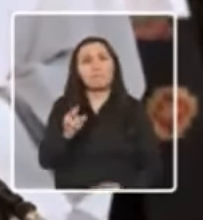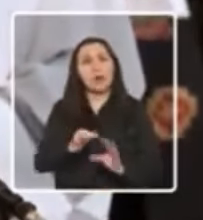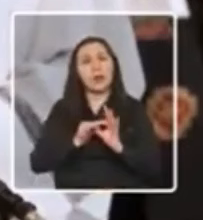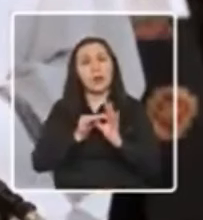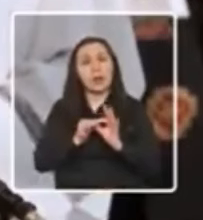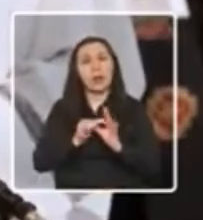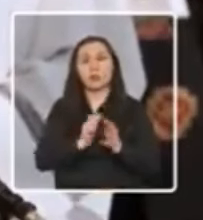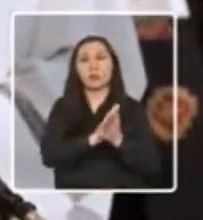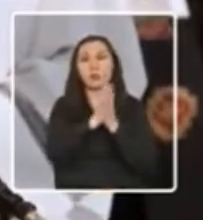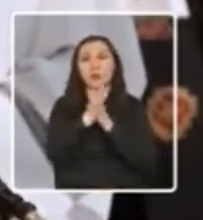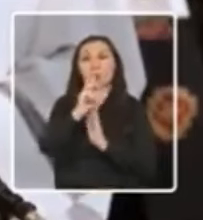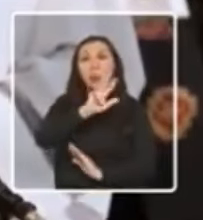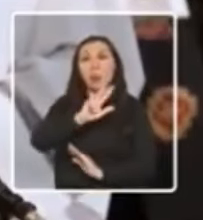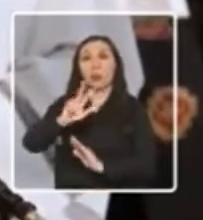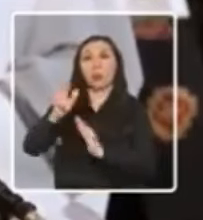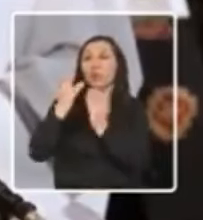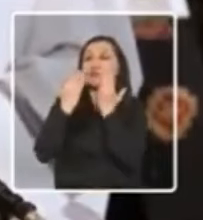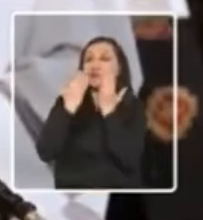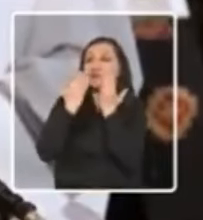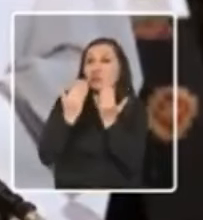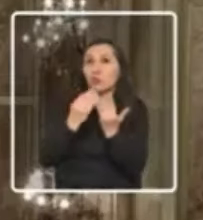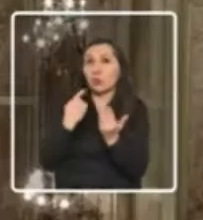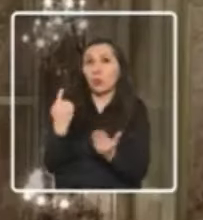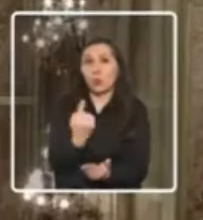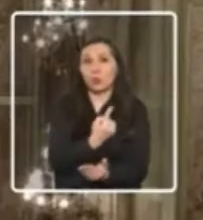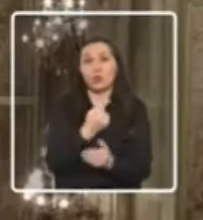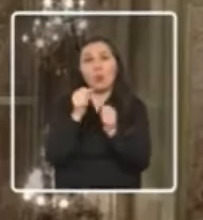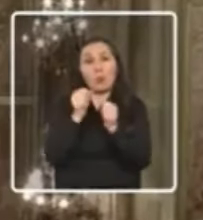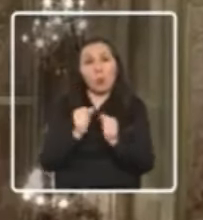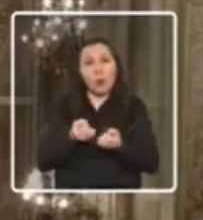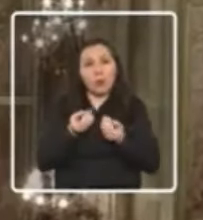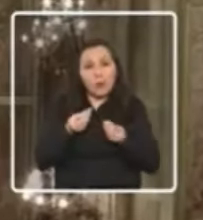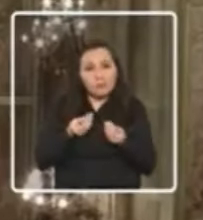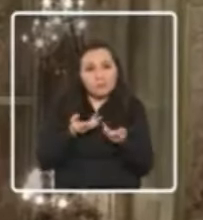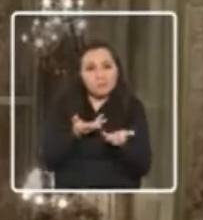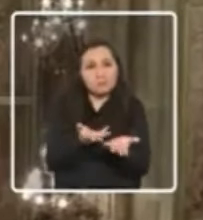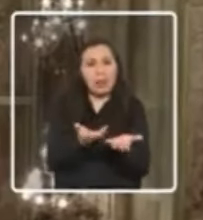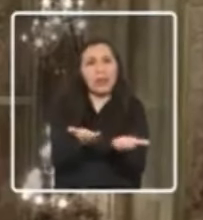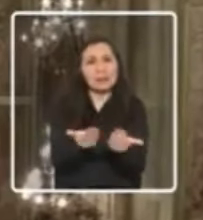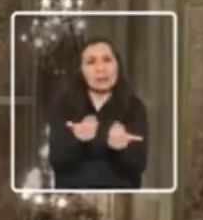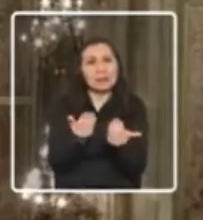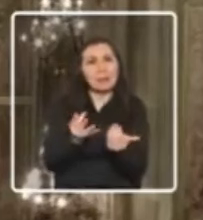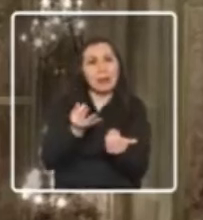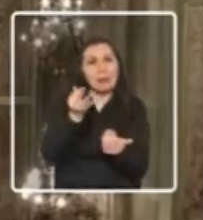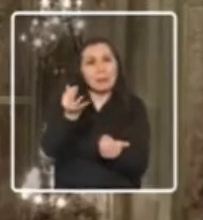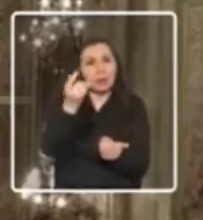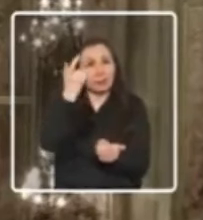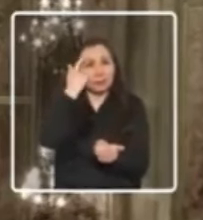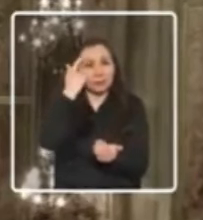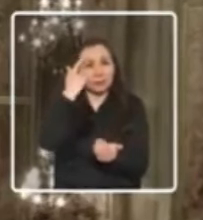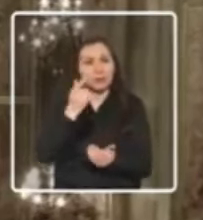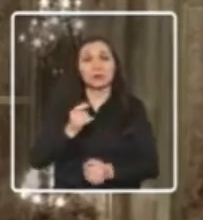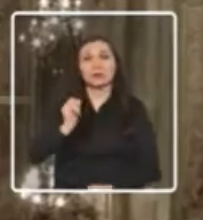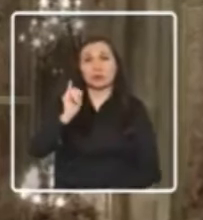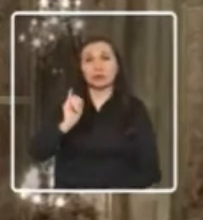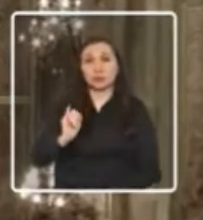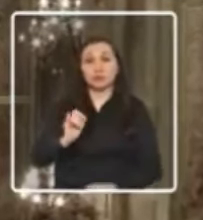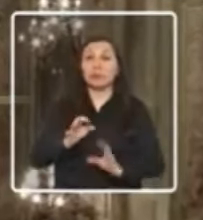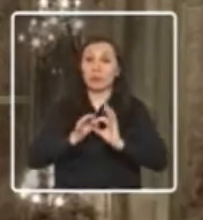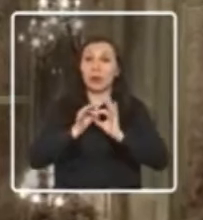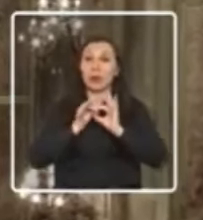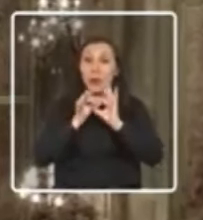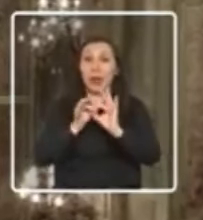resulta tradicional un speech así muy furibundo por la vida no y en contra del aborto y en contra